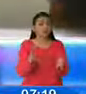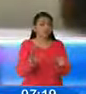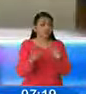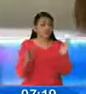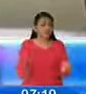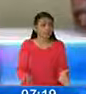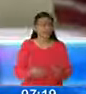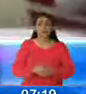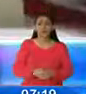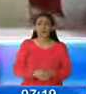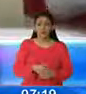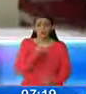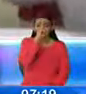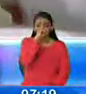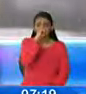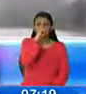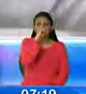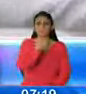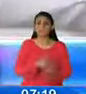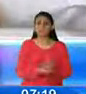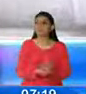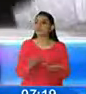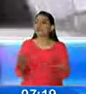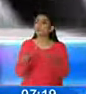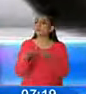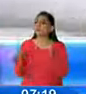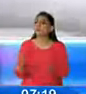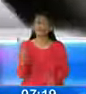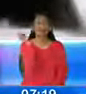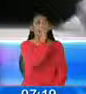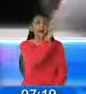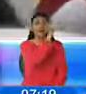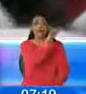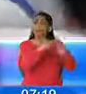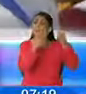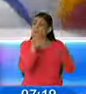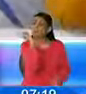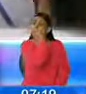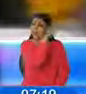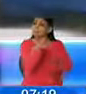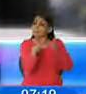¿Dónde están las mesas? Están al fondo, señor. Ya está, ya está.